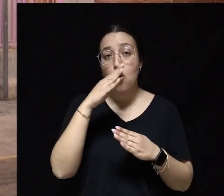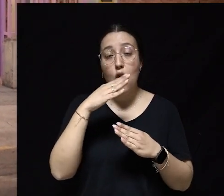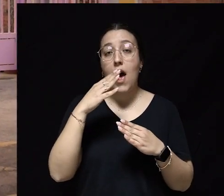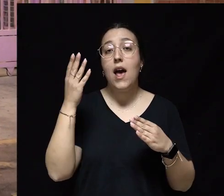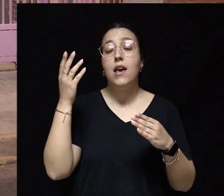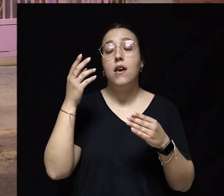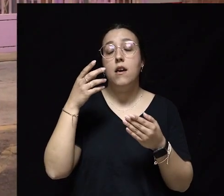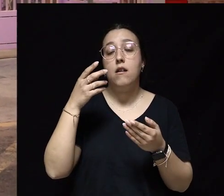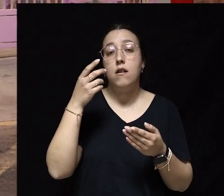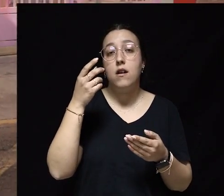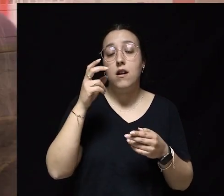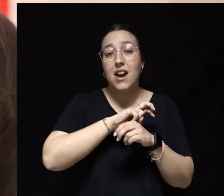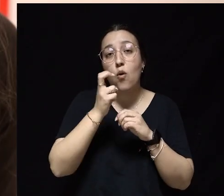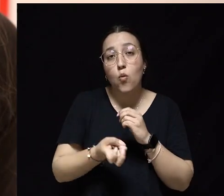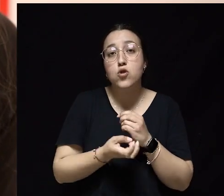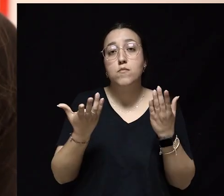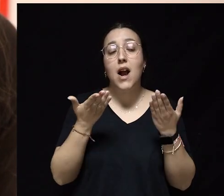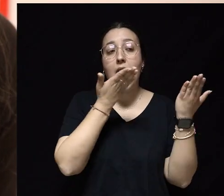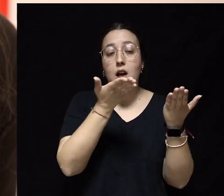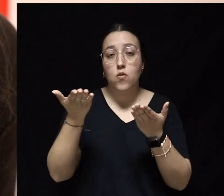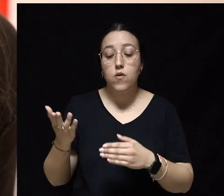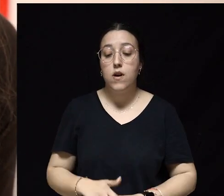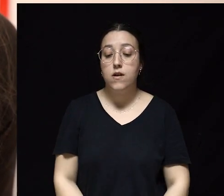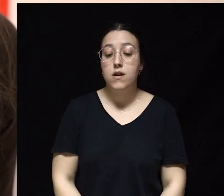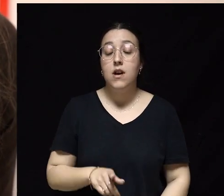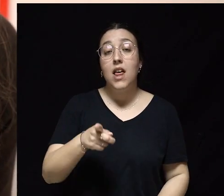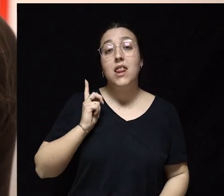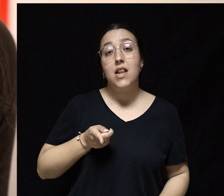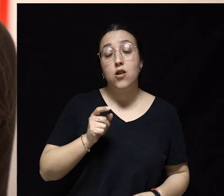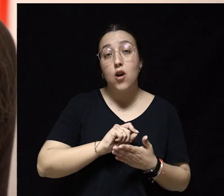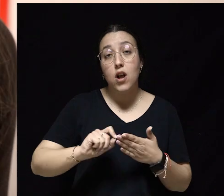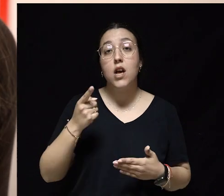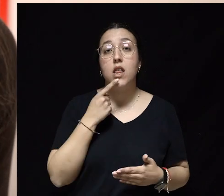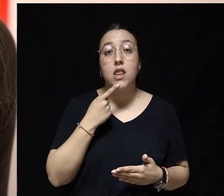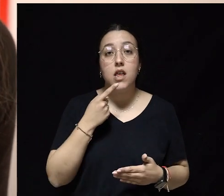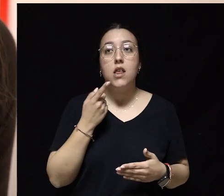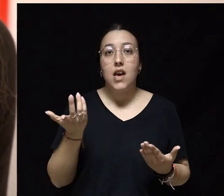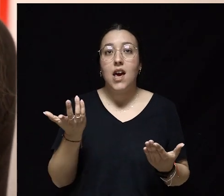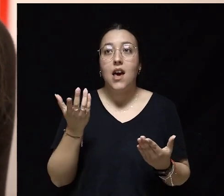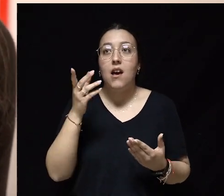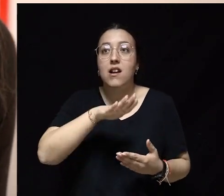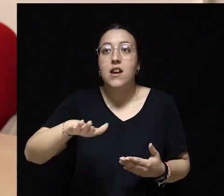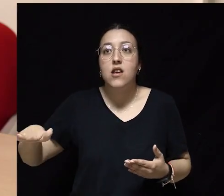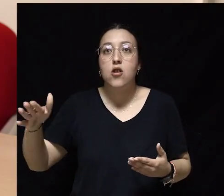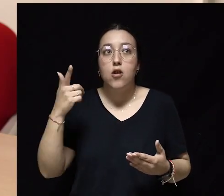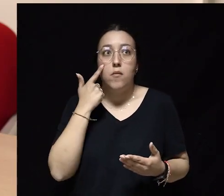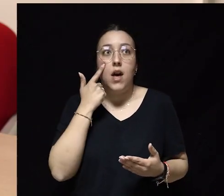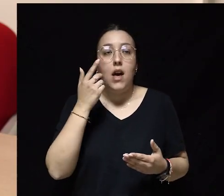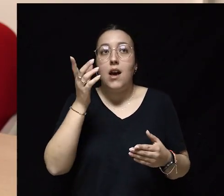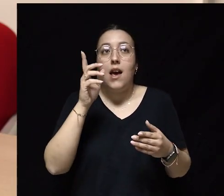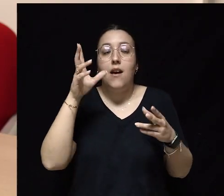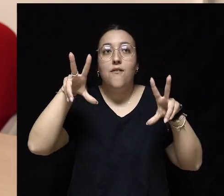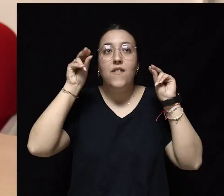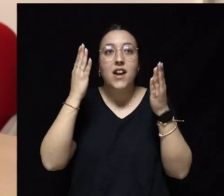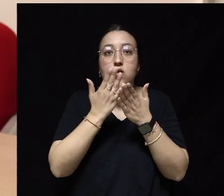y superar diferencias. 4 de cada 10 alumnos del colectivo gitano, sean solo 4 acaben la